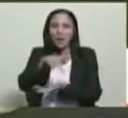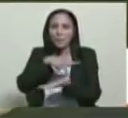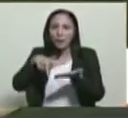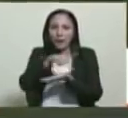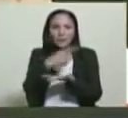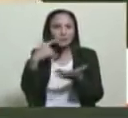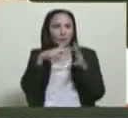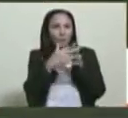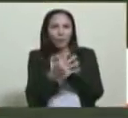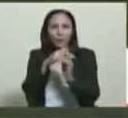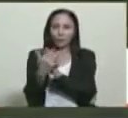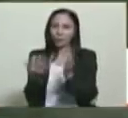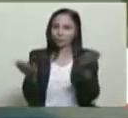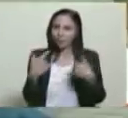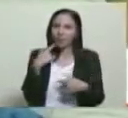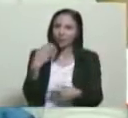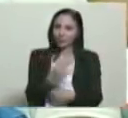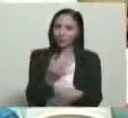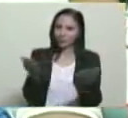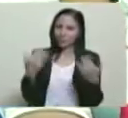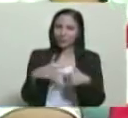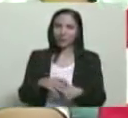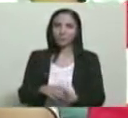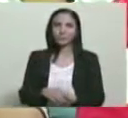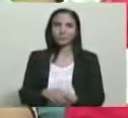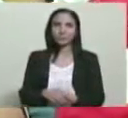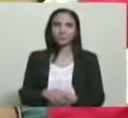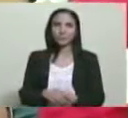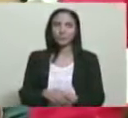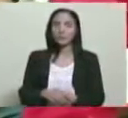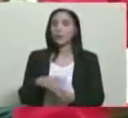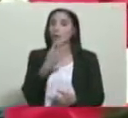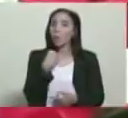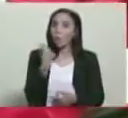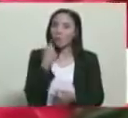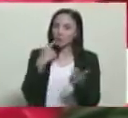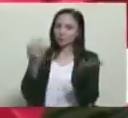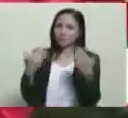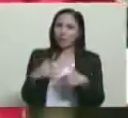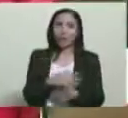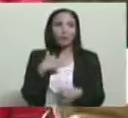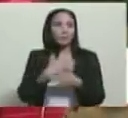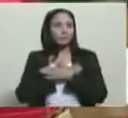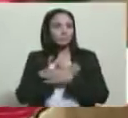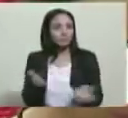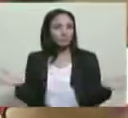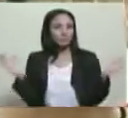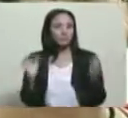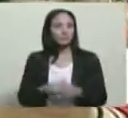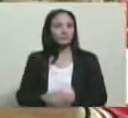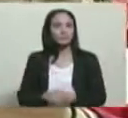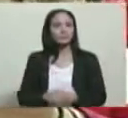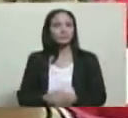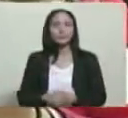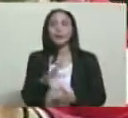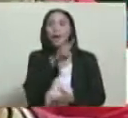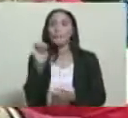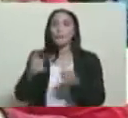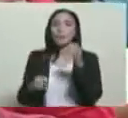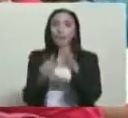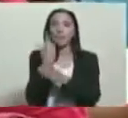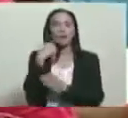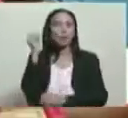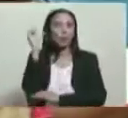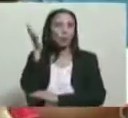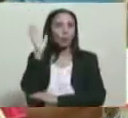los barrios? Vengan a ver la verdad, jóvenes de América Latina y el Caribe. Venezuela los recibe con los brazos abiertos. 20 de mayo,